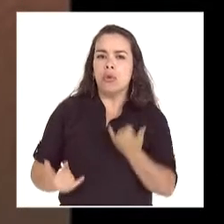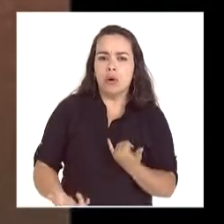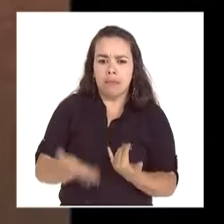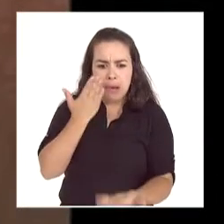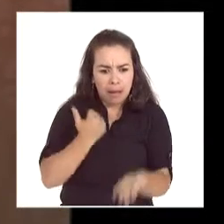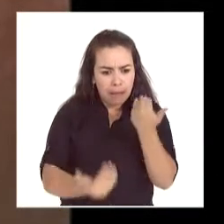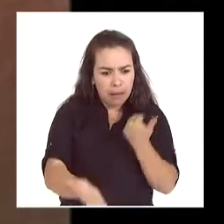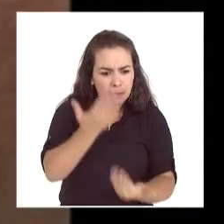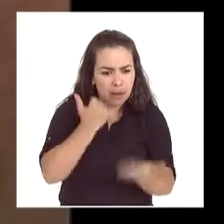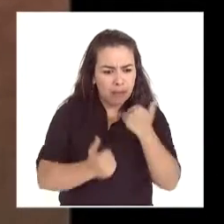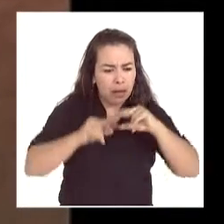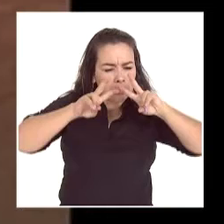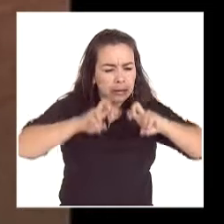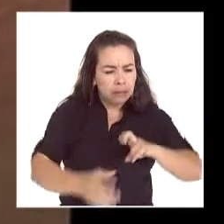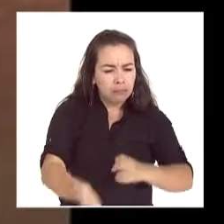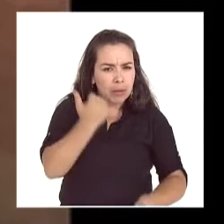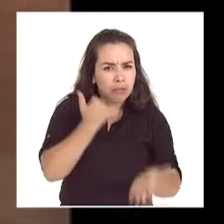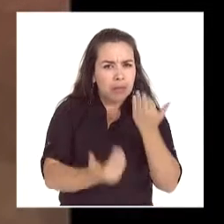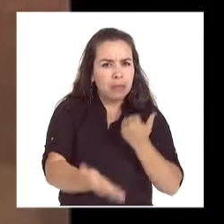vemos cómo